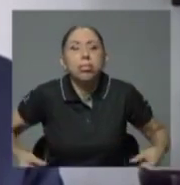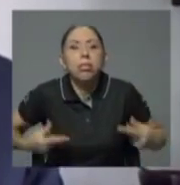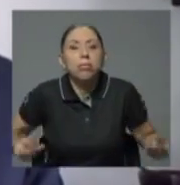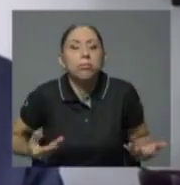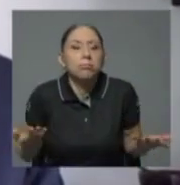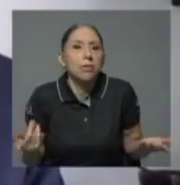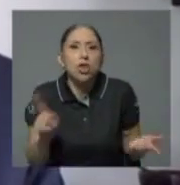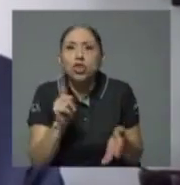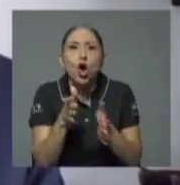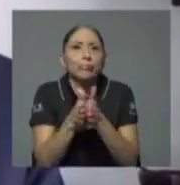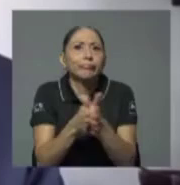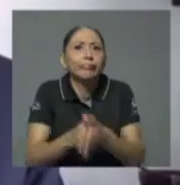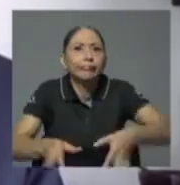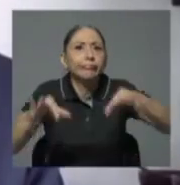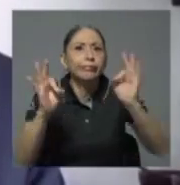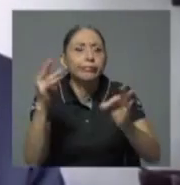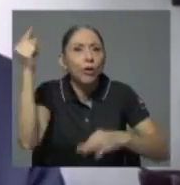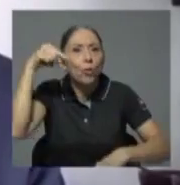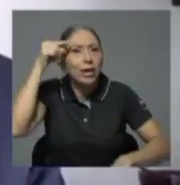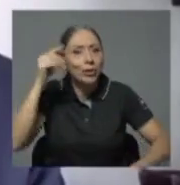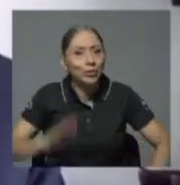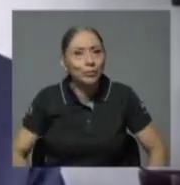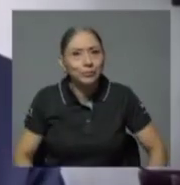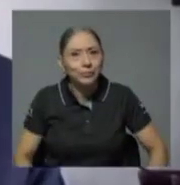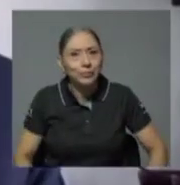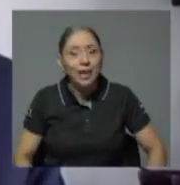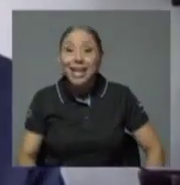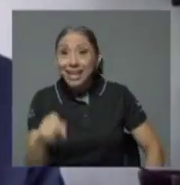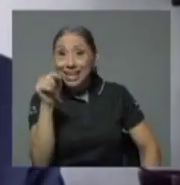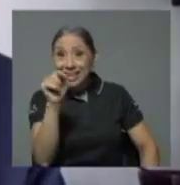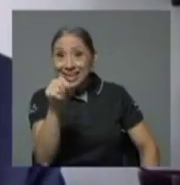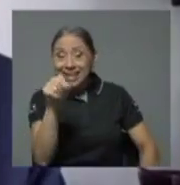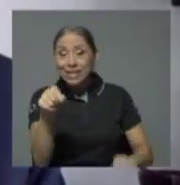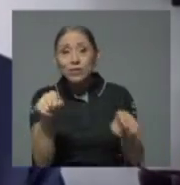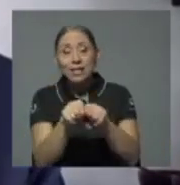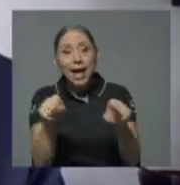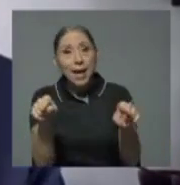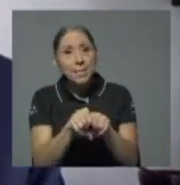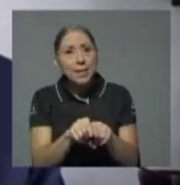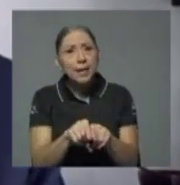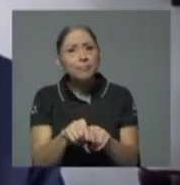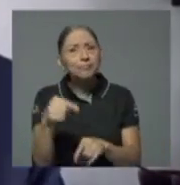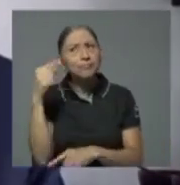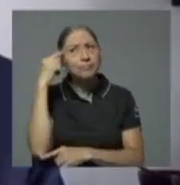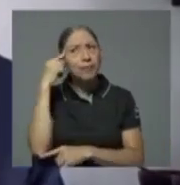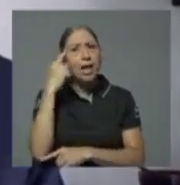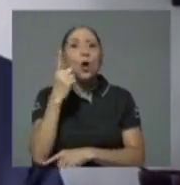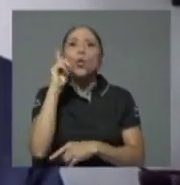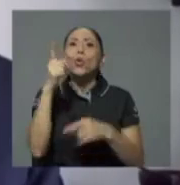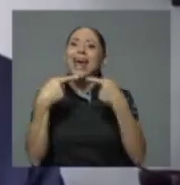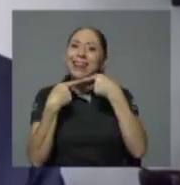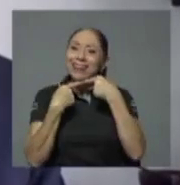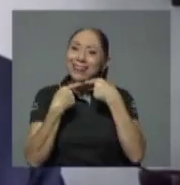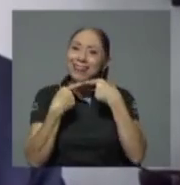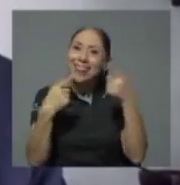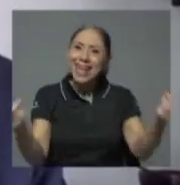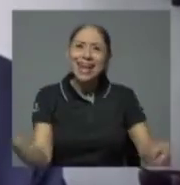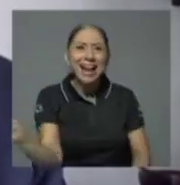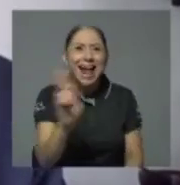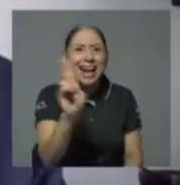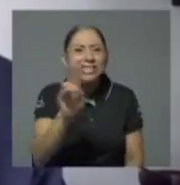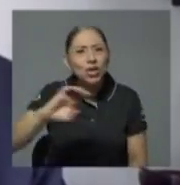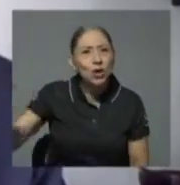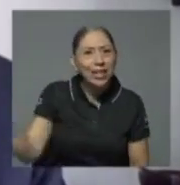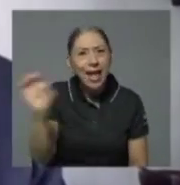ineficiencia del gobierno. Y por último, nos lleva eso también a pensar en una declaración de emergencia por